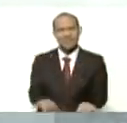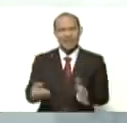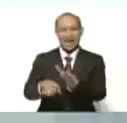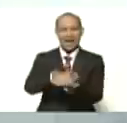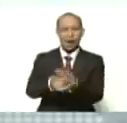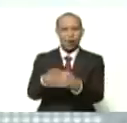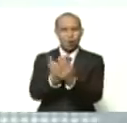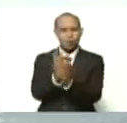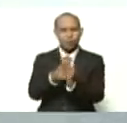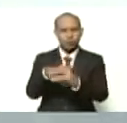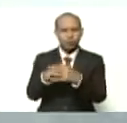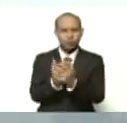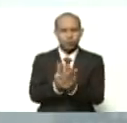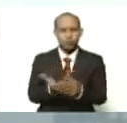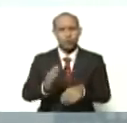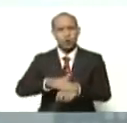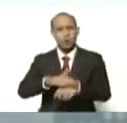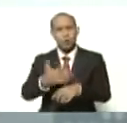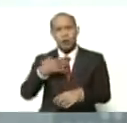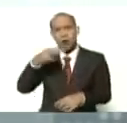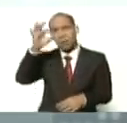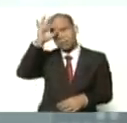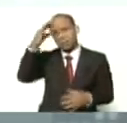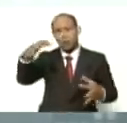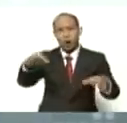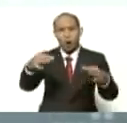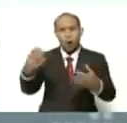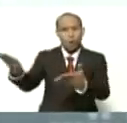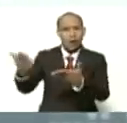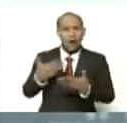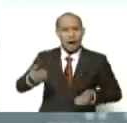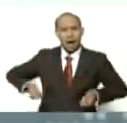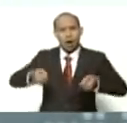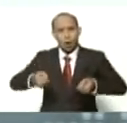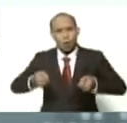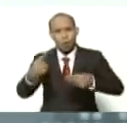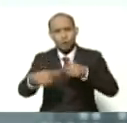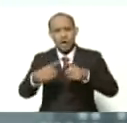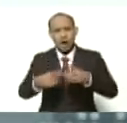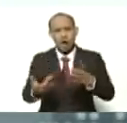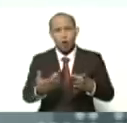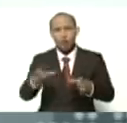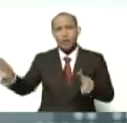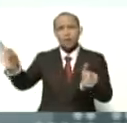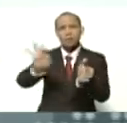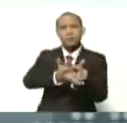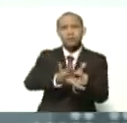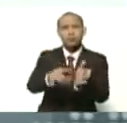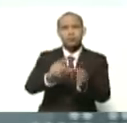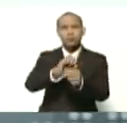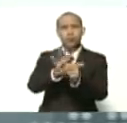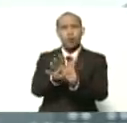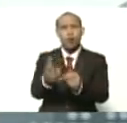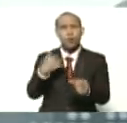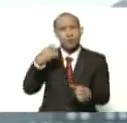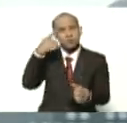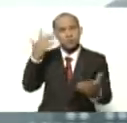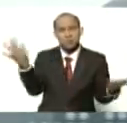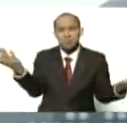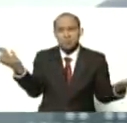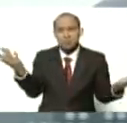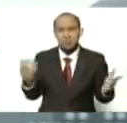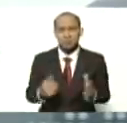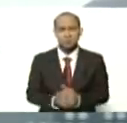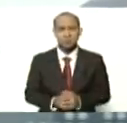manos porque uno no sabe en qué papel en qué regalo en qué bolsa en qué cosa viene pegado una